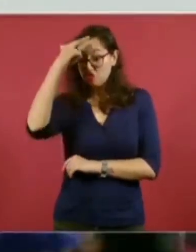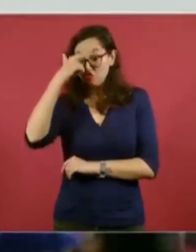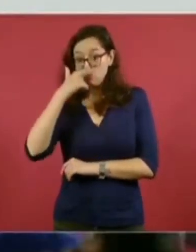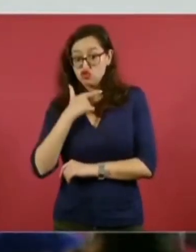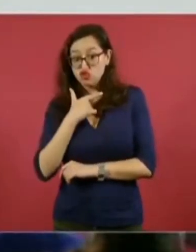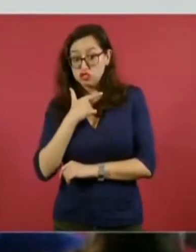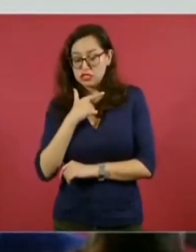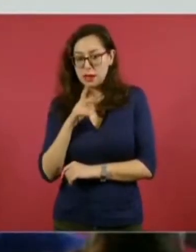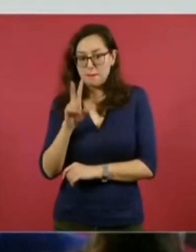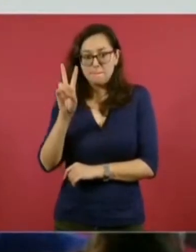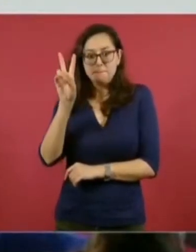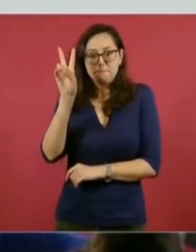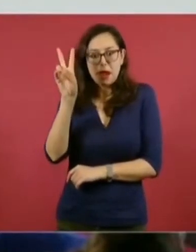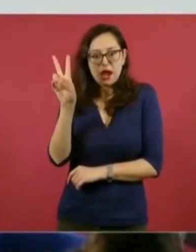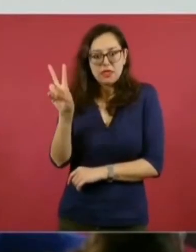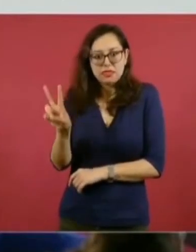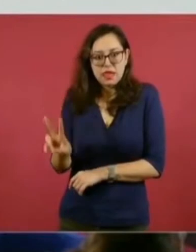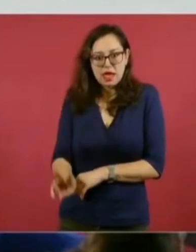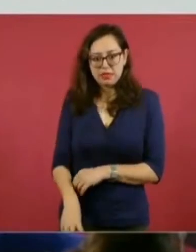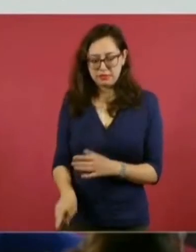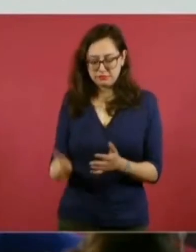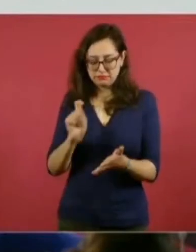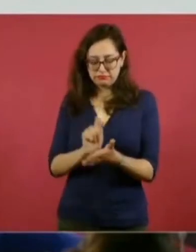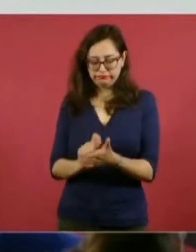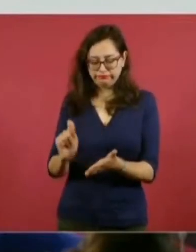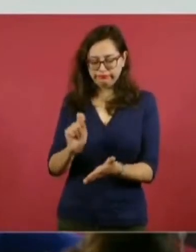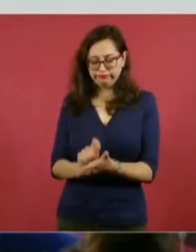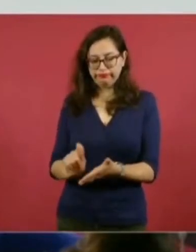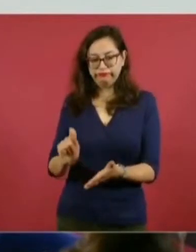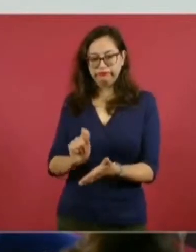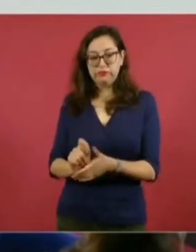en 2016,